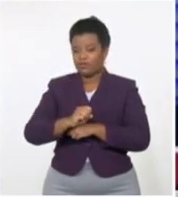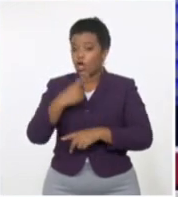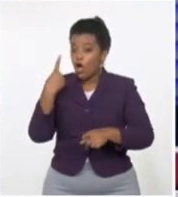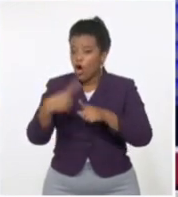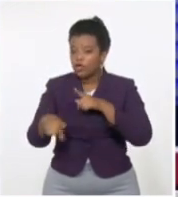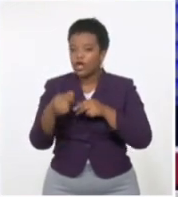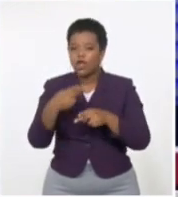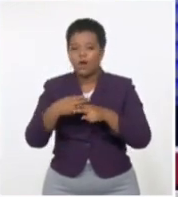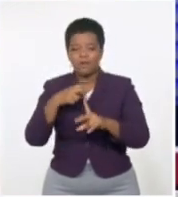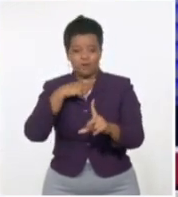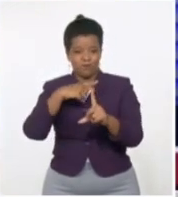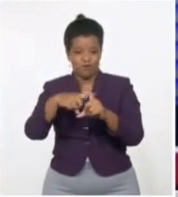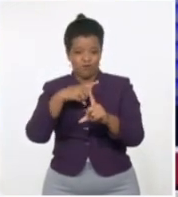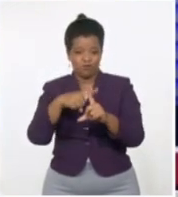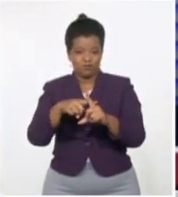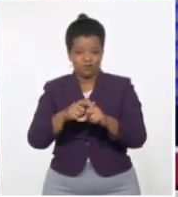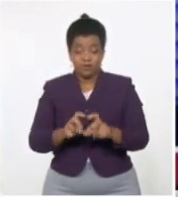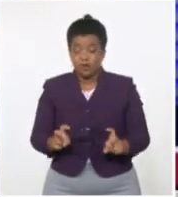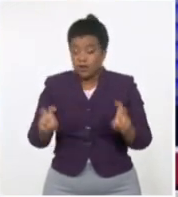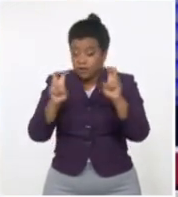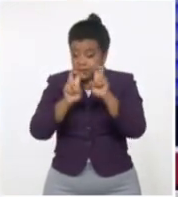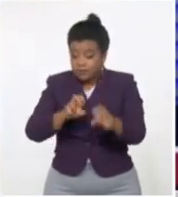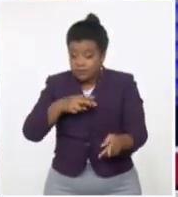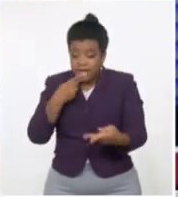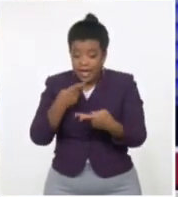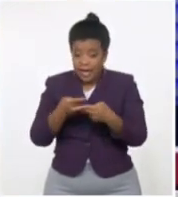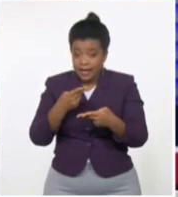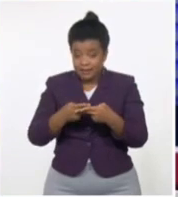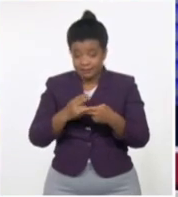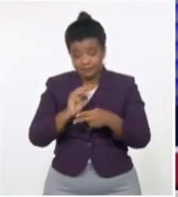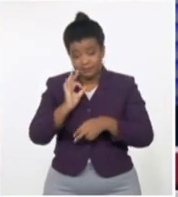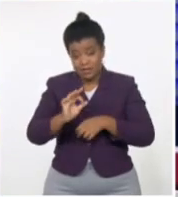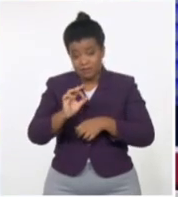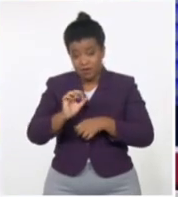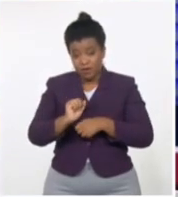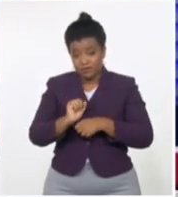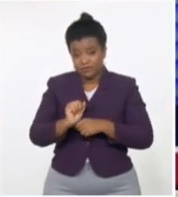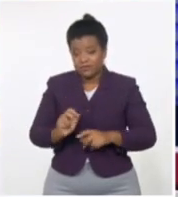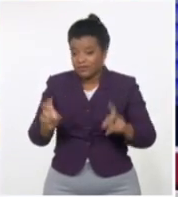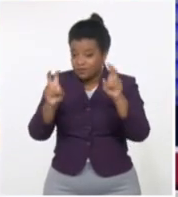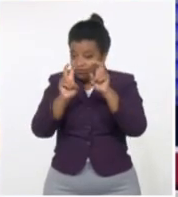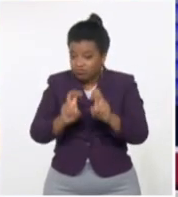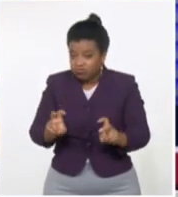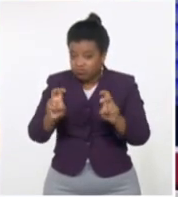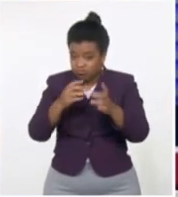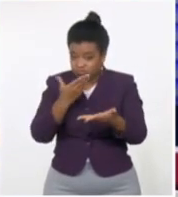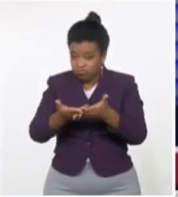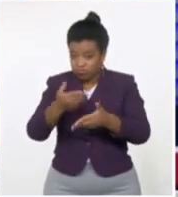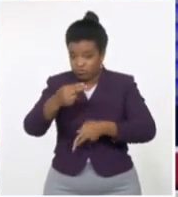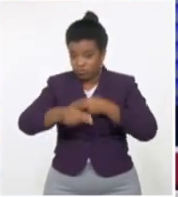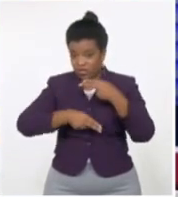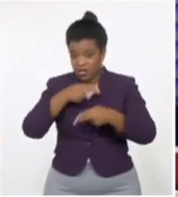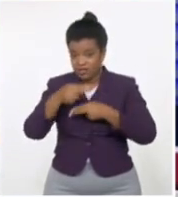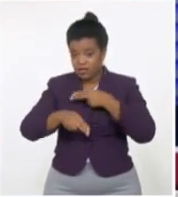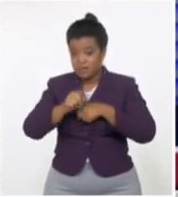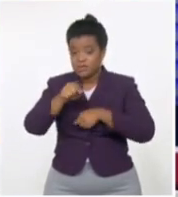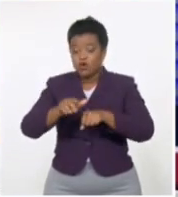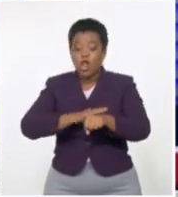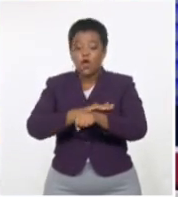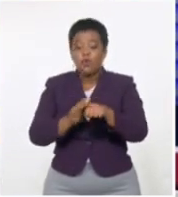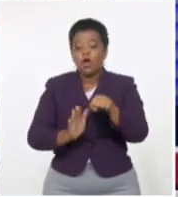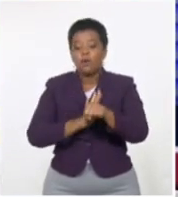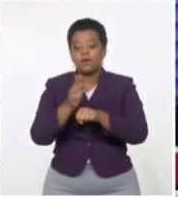es decir, los estudios clínicos que se han hecho no son para convalecientes. Por tanto, los convalecientes de COVID no pueden participar